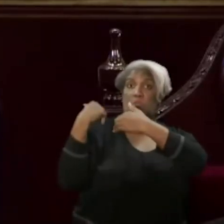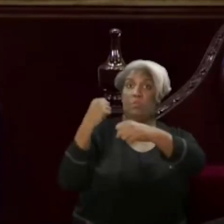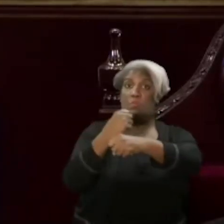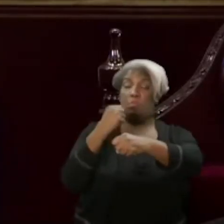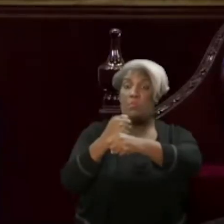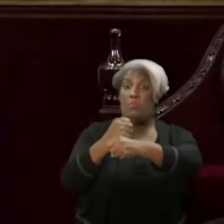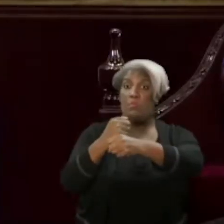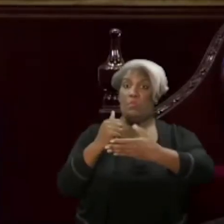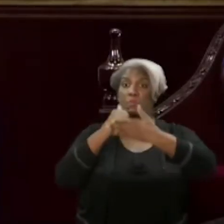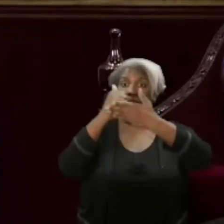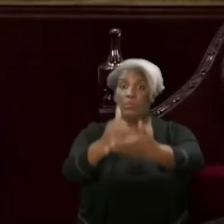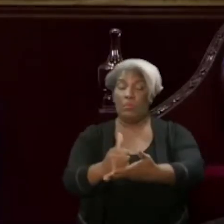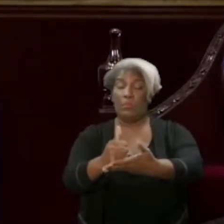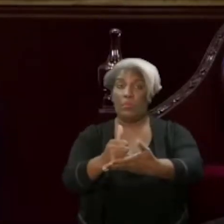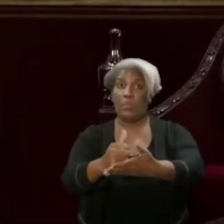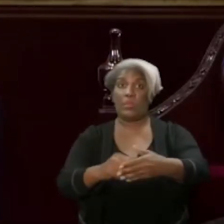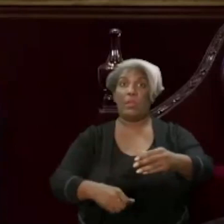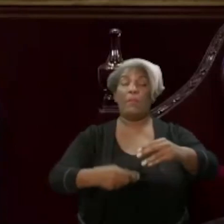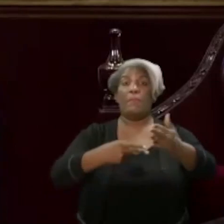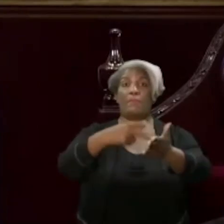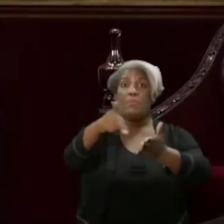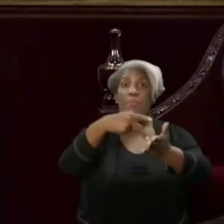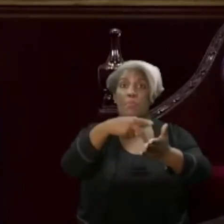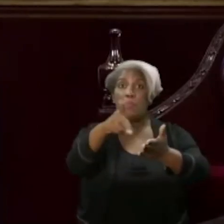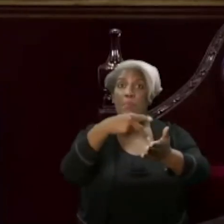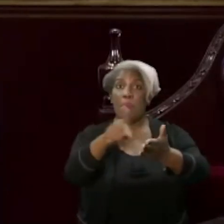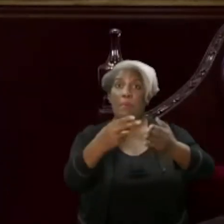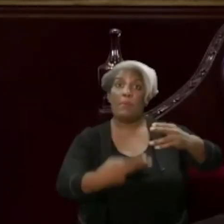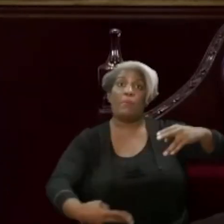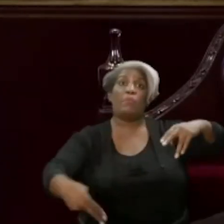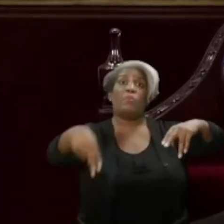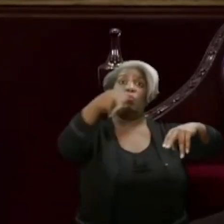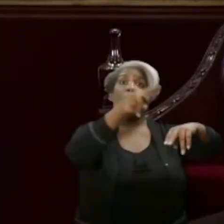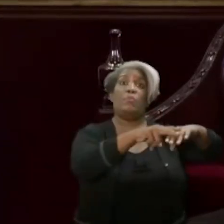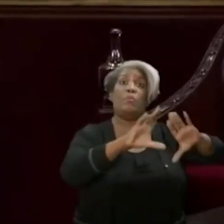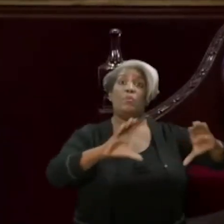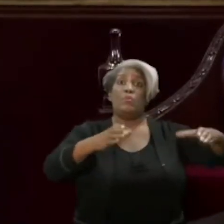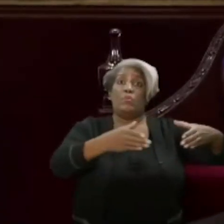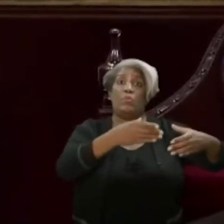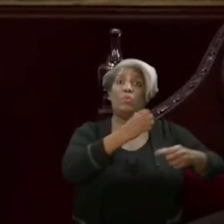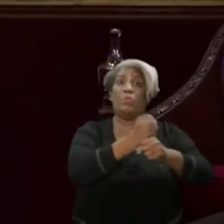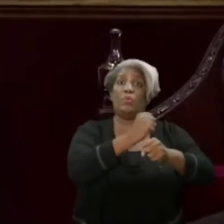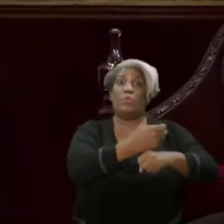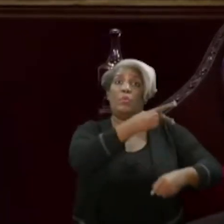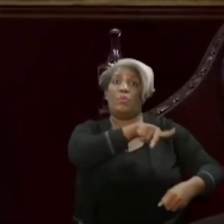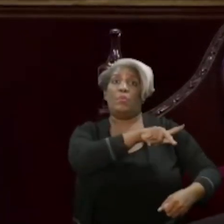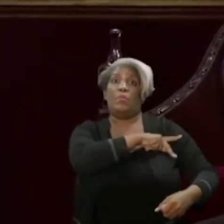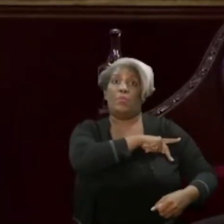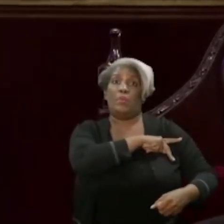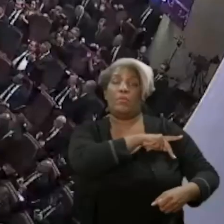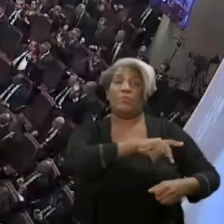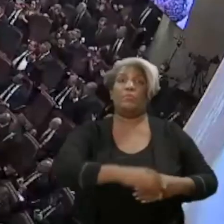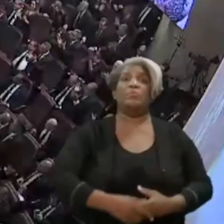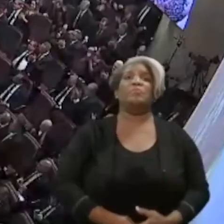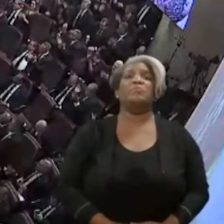un aumento en los salarios del sector privado que esté por encima de la inflación acumulada desde el último aumento.